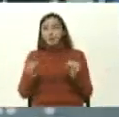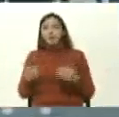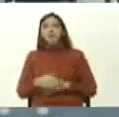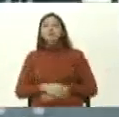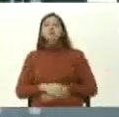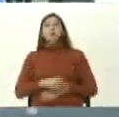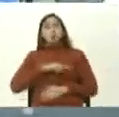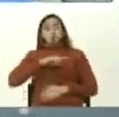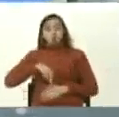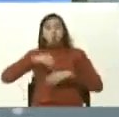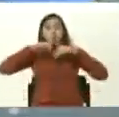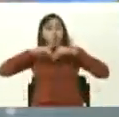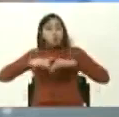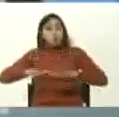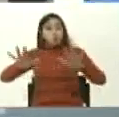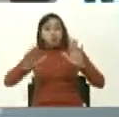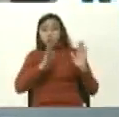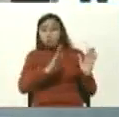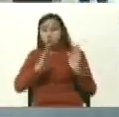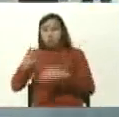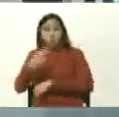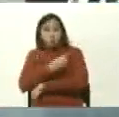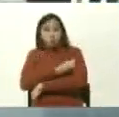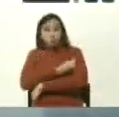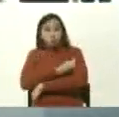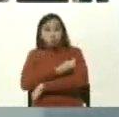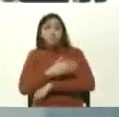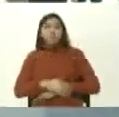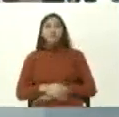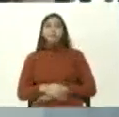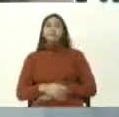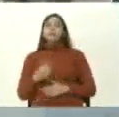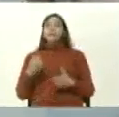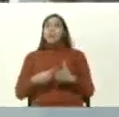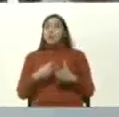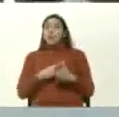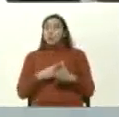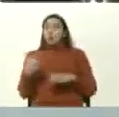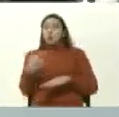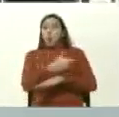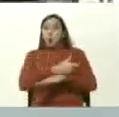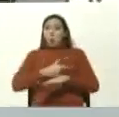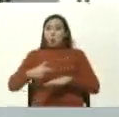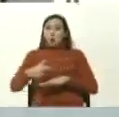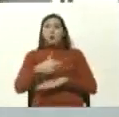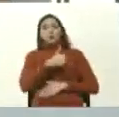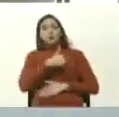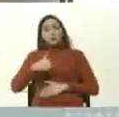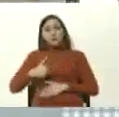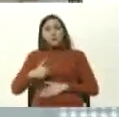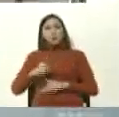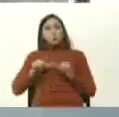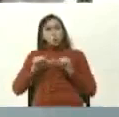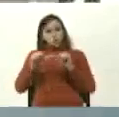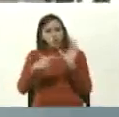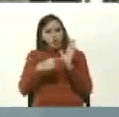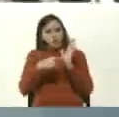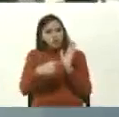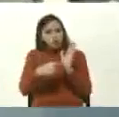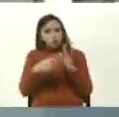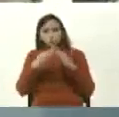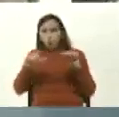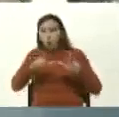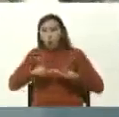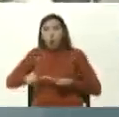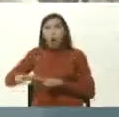Estamos ampliando esta fase de masificación. Así que, estimado gobernador, bueno, yo quiero que usted nos siga mostrando todos estos